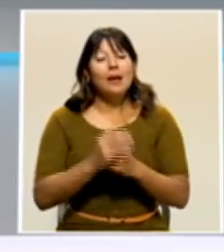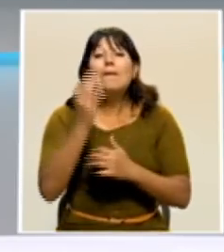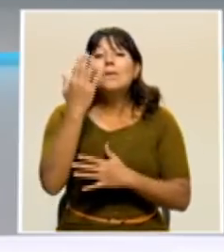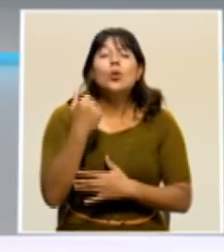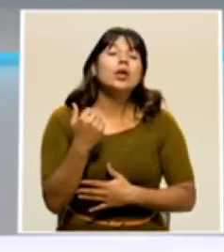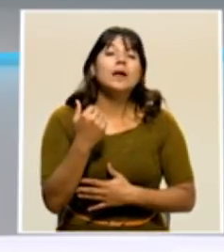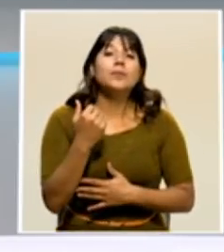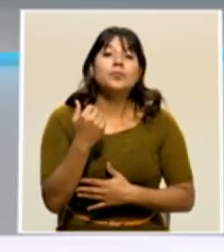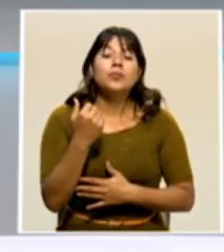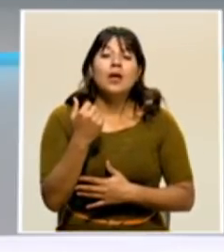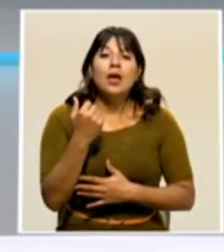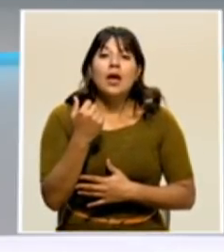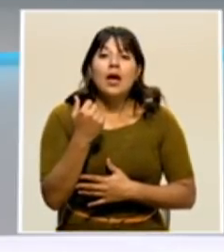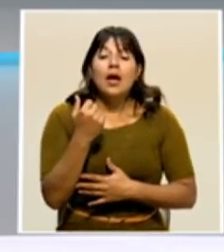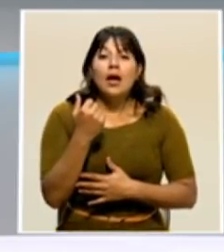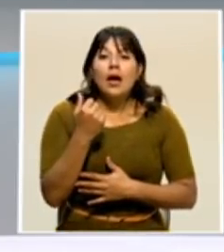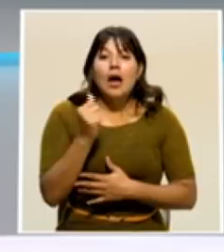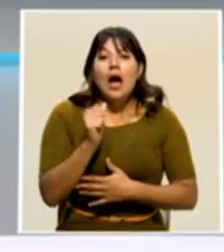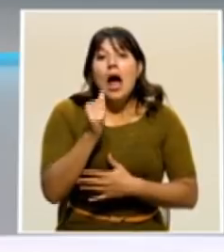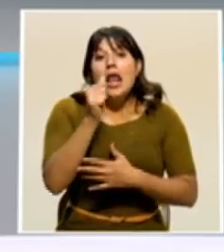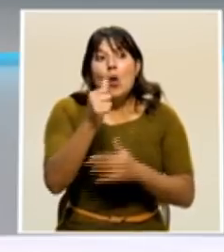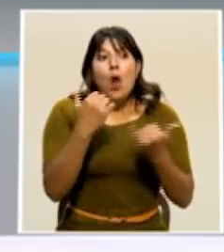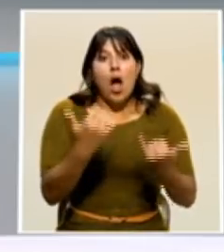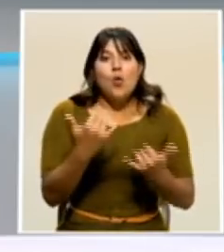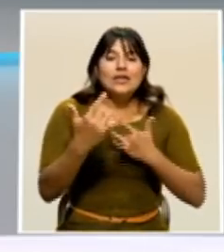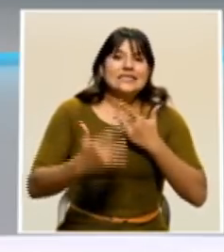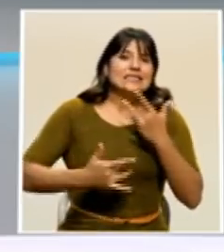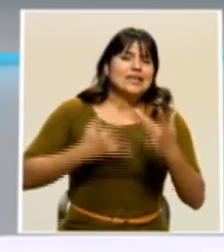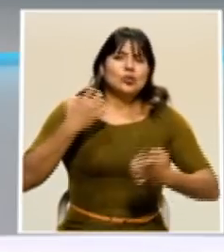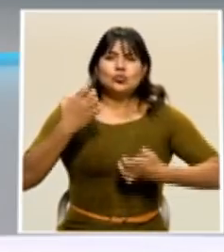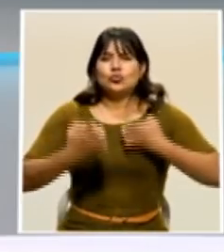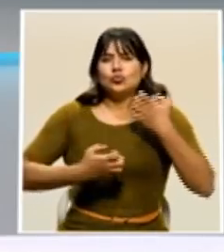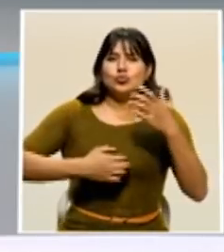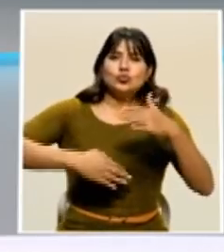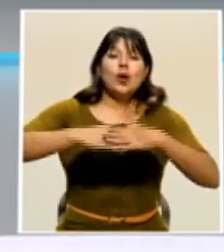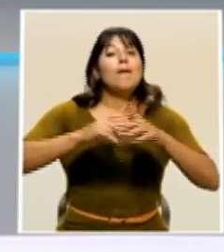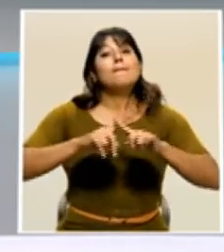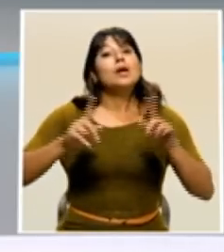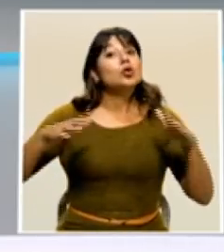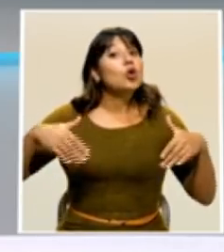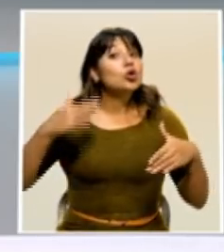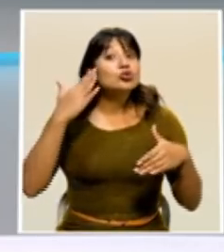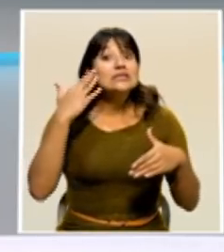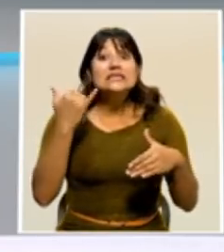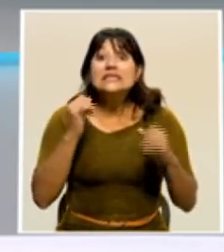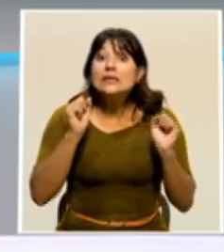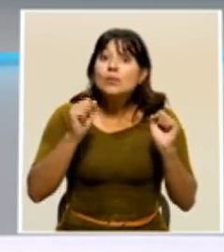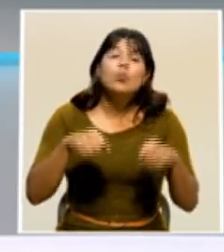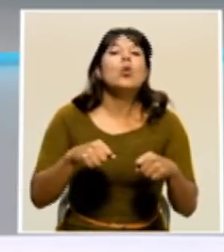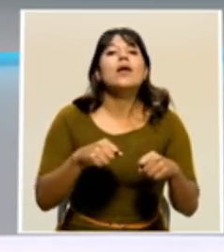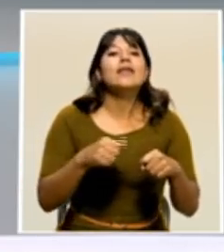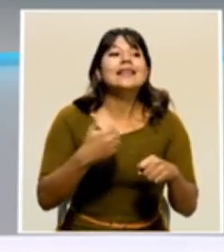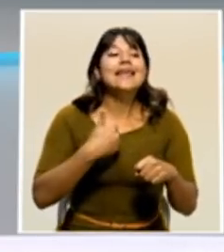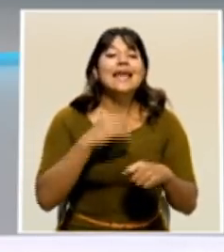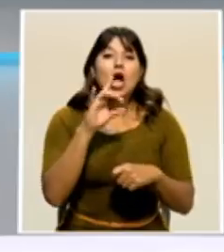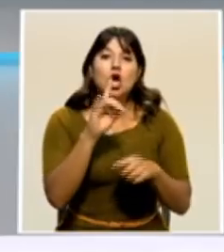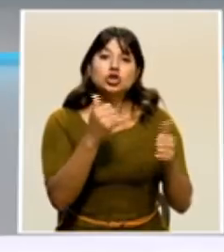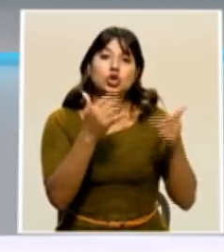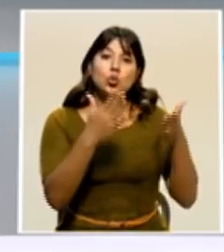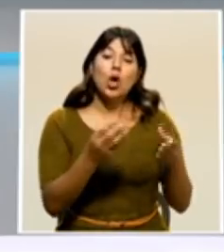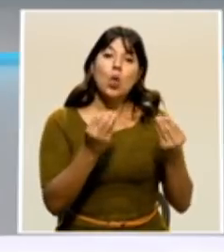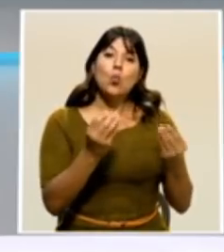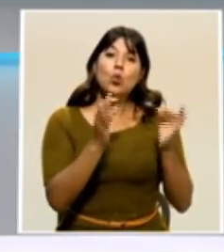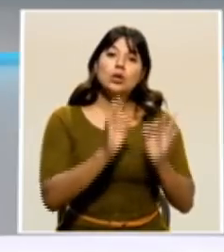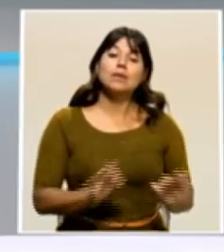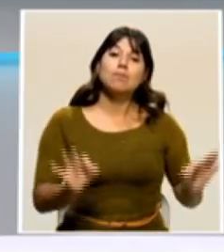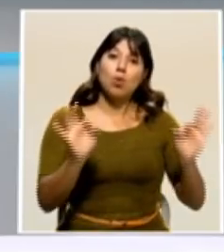con ese tal vez motivación al tope, pues no se sabe todavía si va a poder contar con 8 jugadores que son muy importantes.